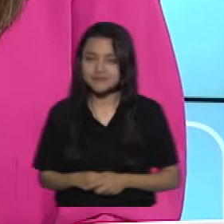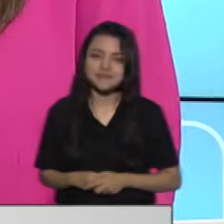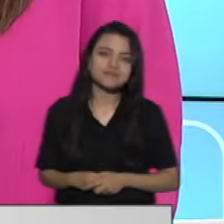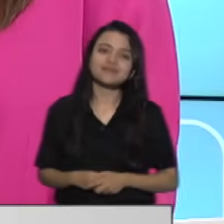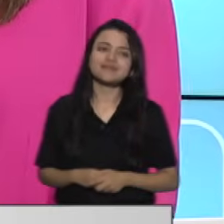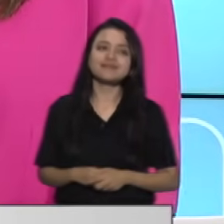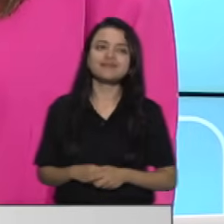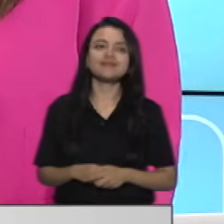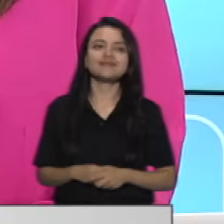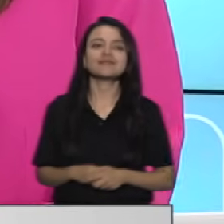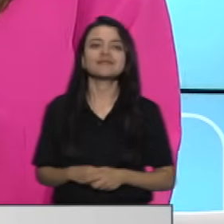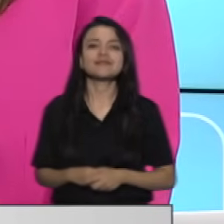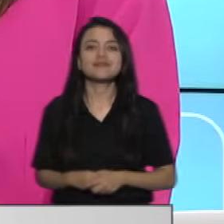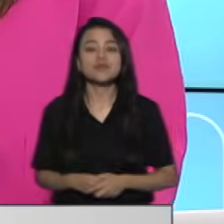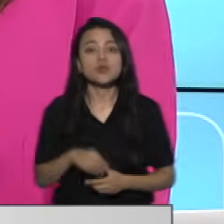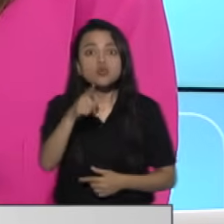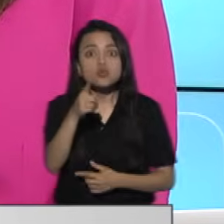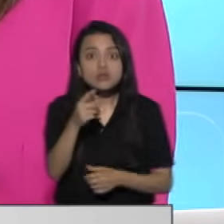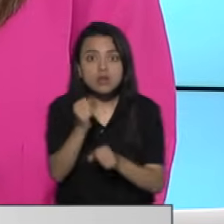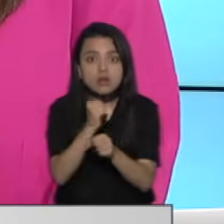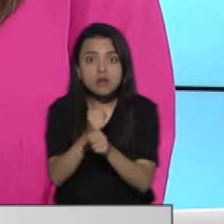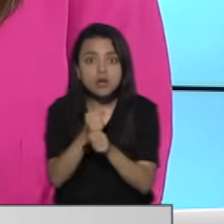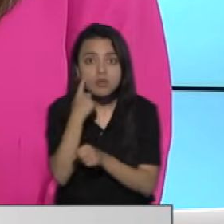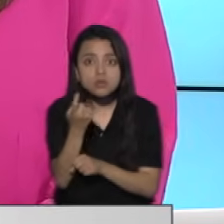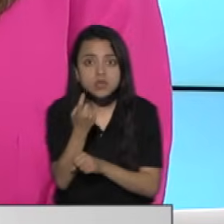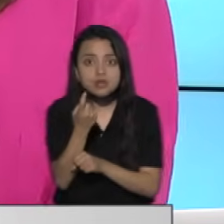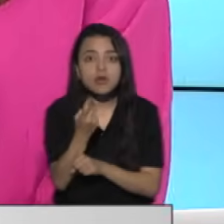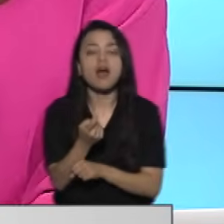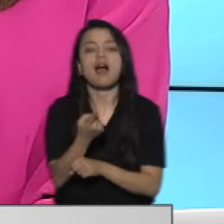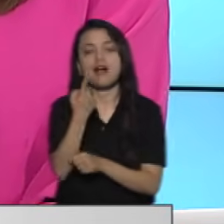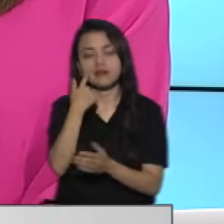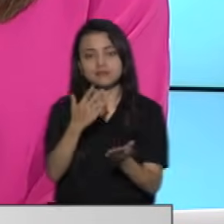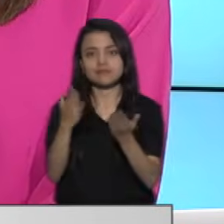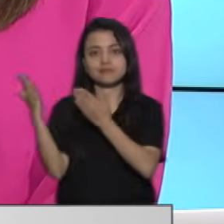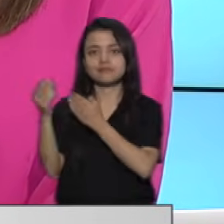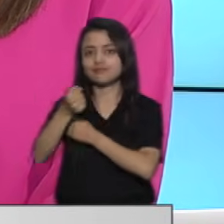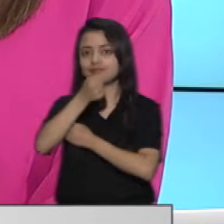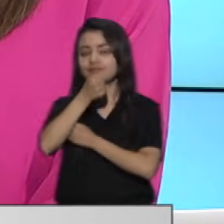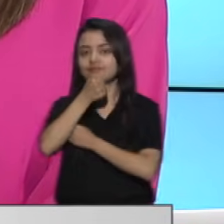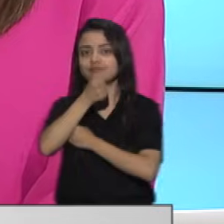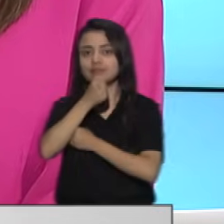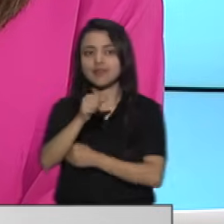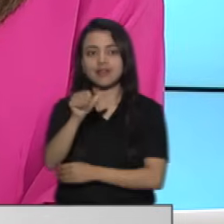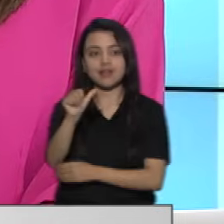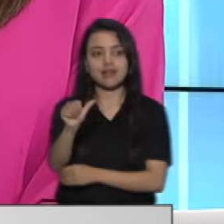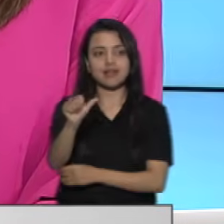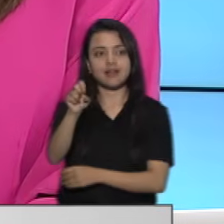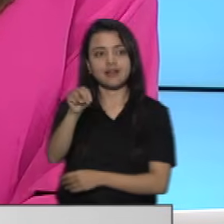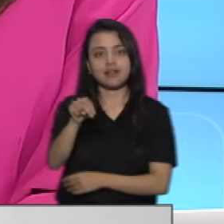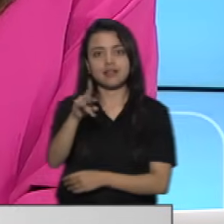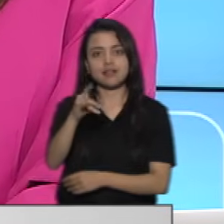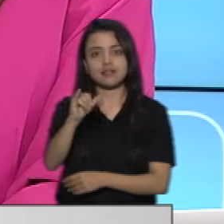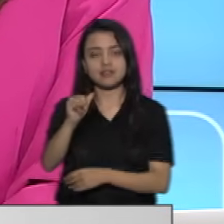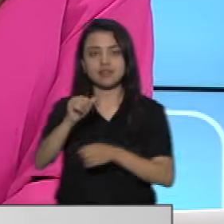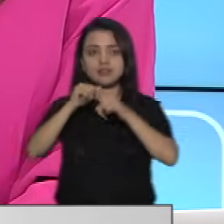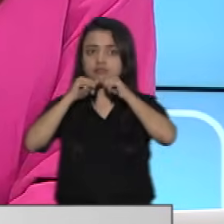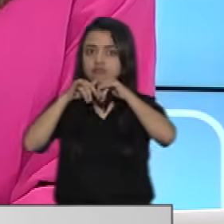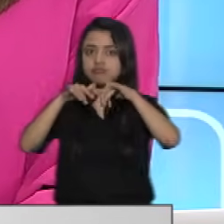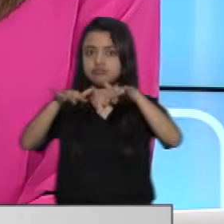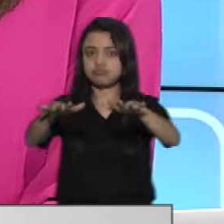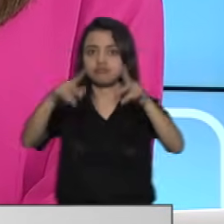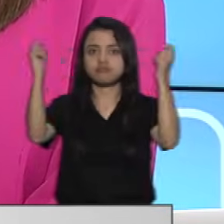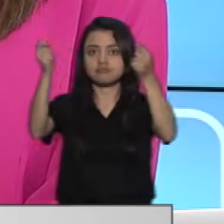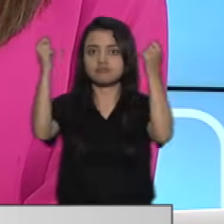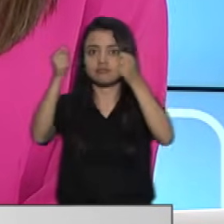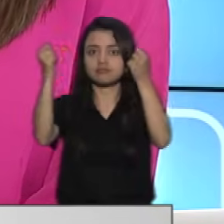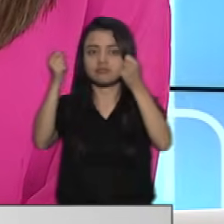usted está buscando empleo, esta noticia le interesa. La ANDI acaba de lanzar una nueva plataforma para la búsqueda de trabajo formal. Se trata de un